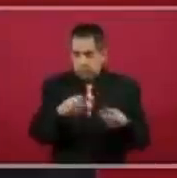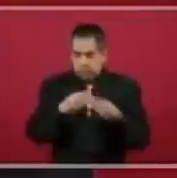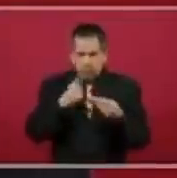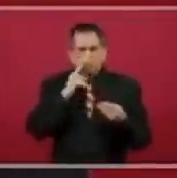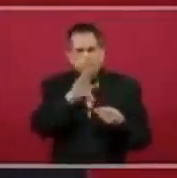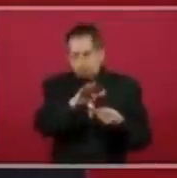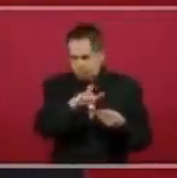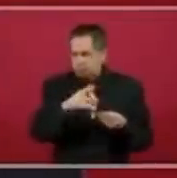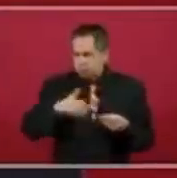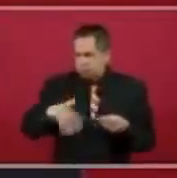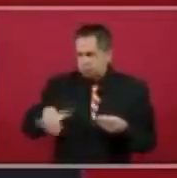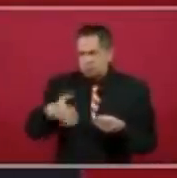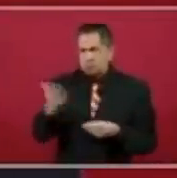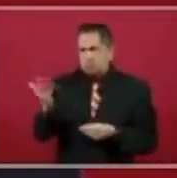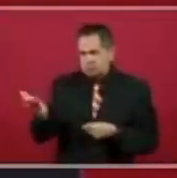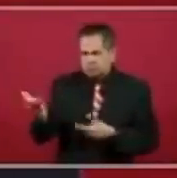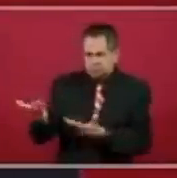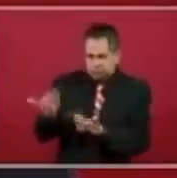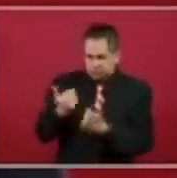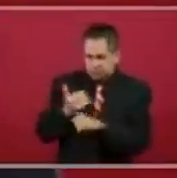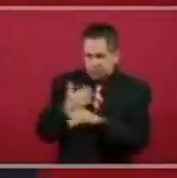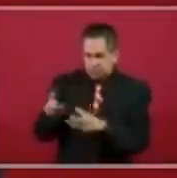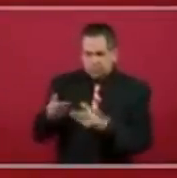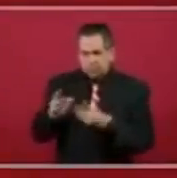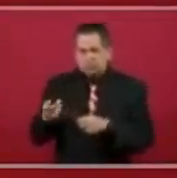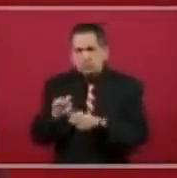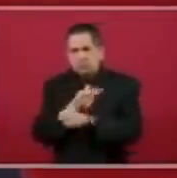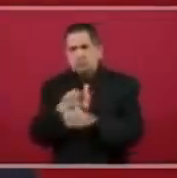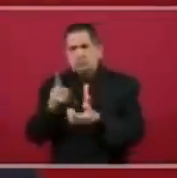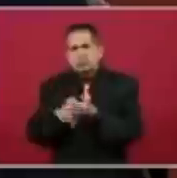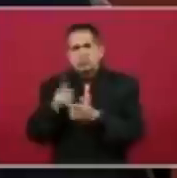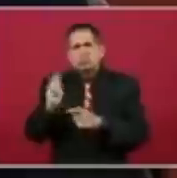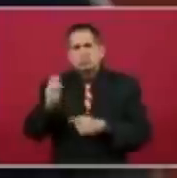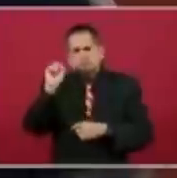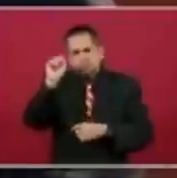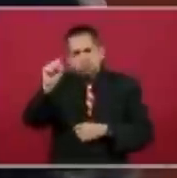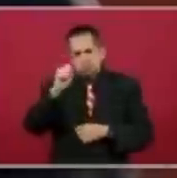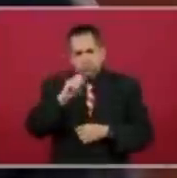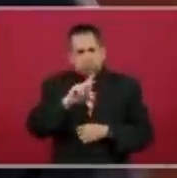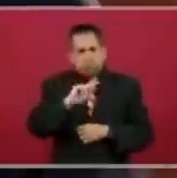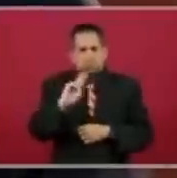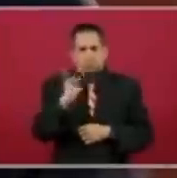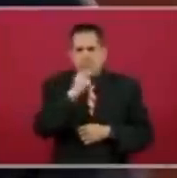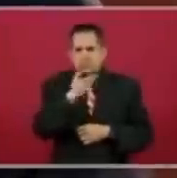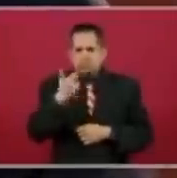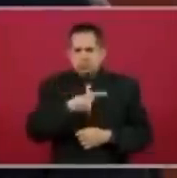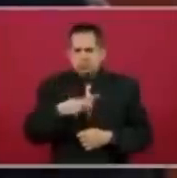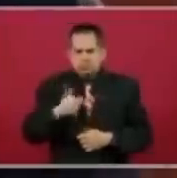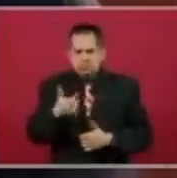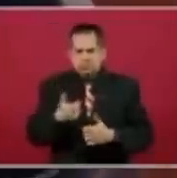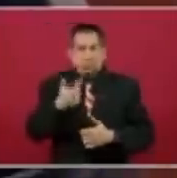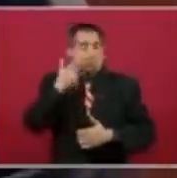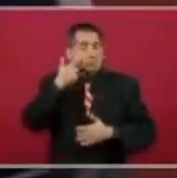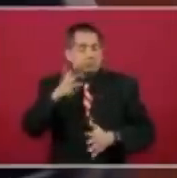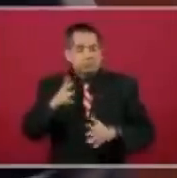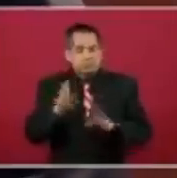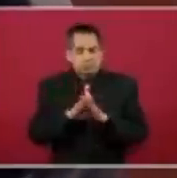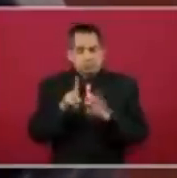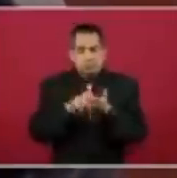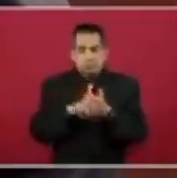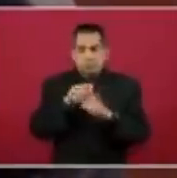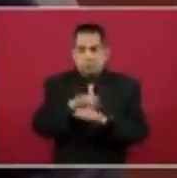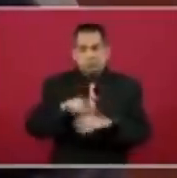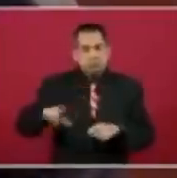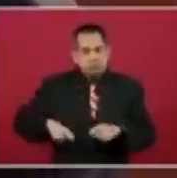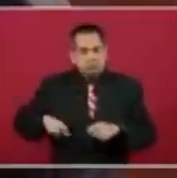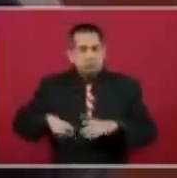a solicitar para ver en qué términos está lo de la devolución de ese dinero, a ver si tiene que ver con el